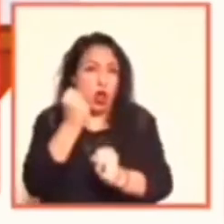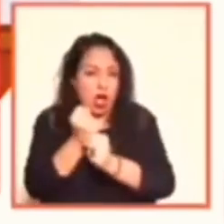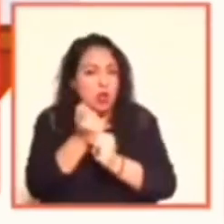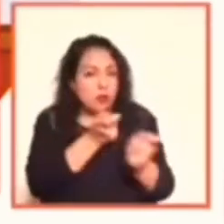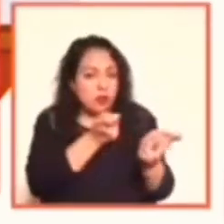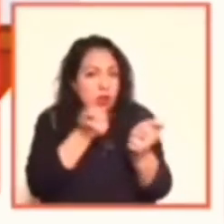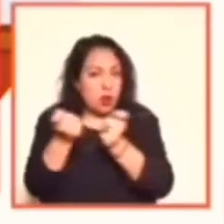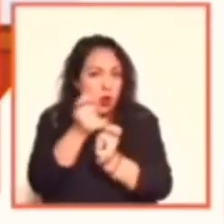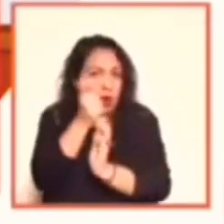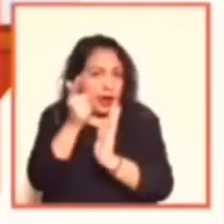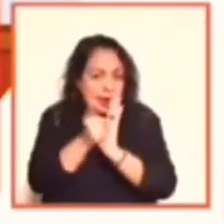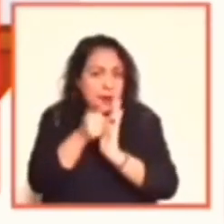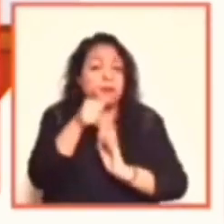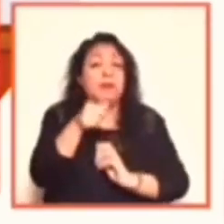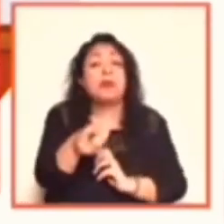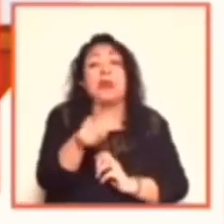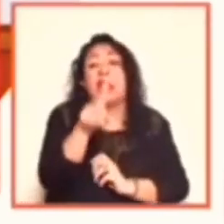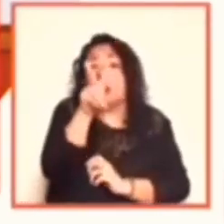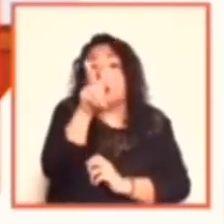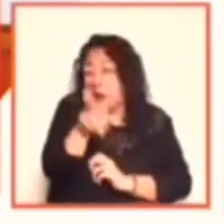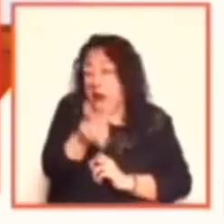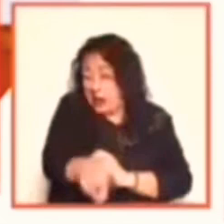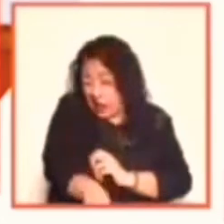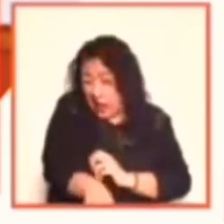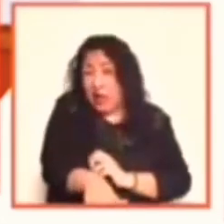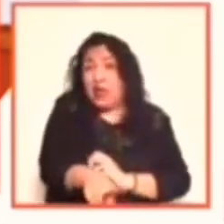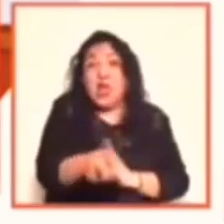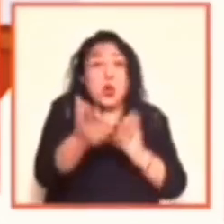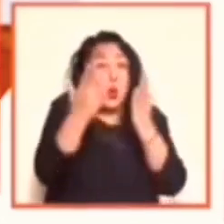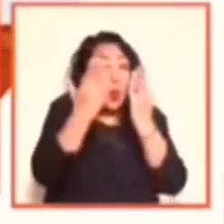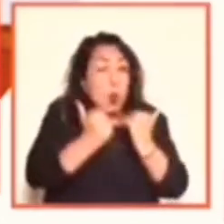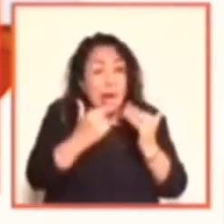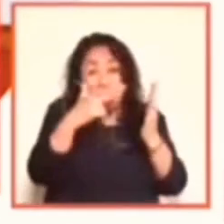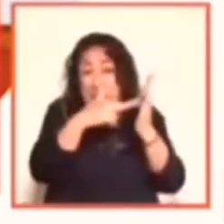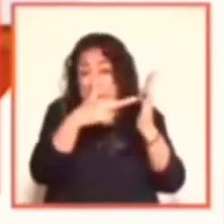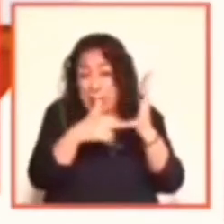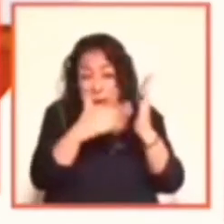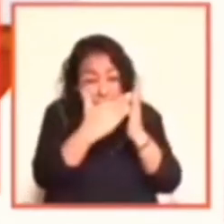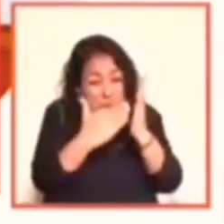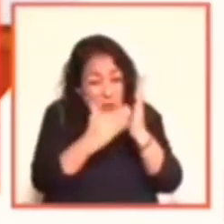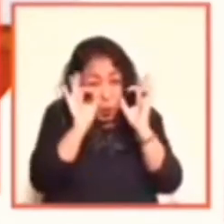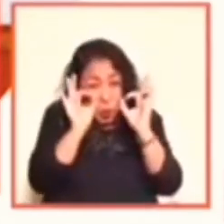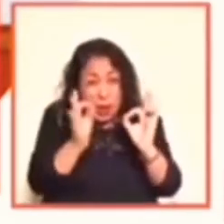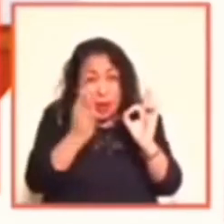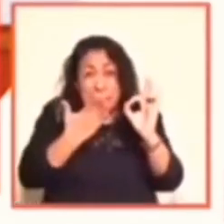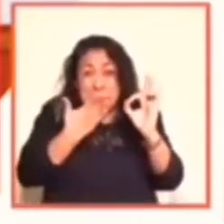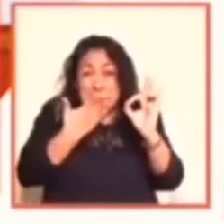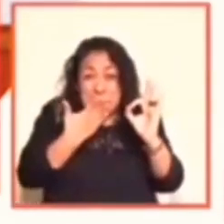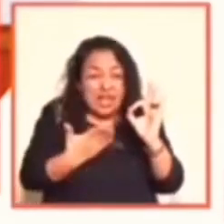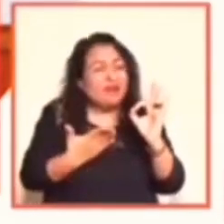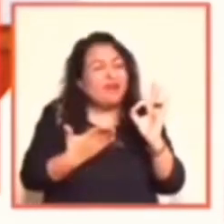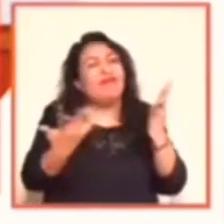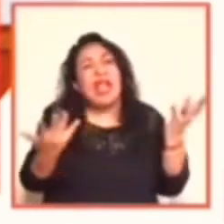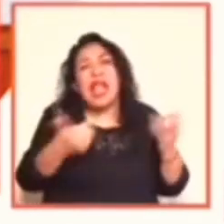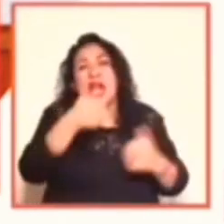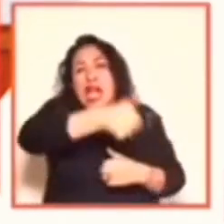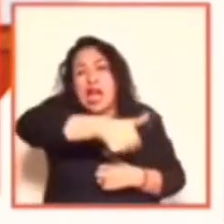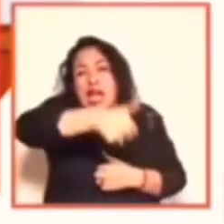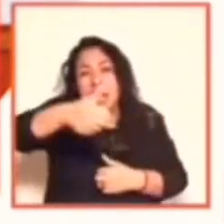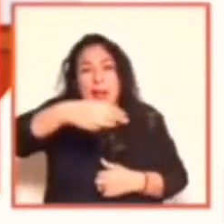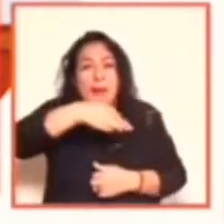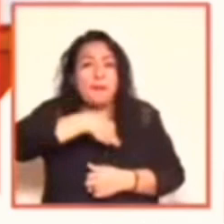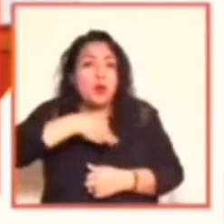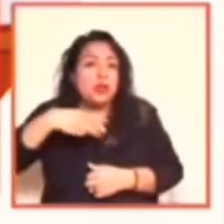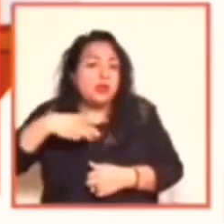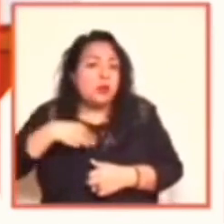La realidad es que justo al no tener un reglamento sólido, pues cada municipio hizo lo que